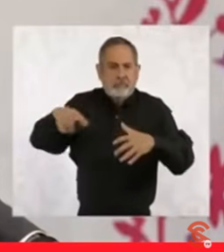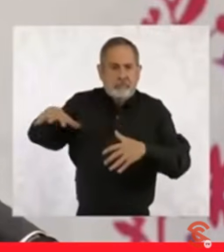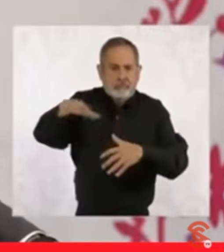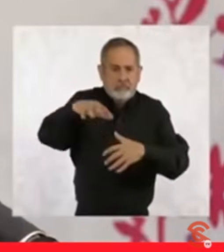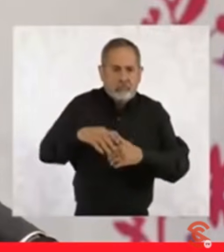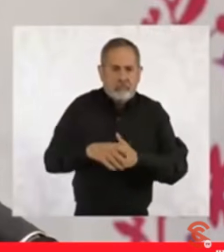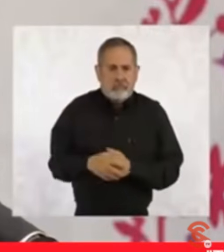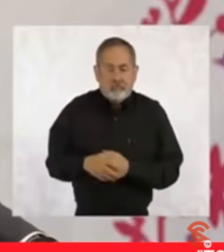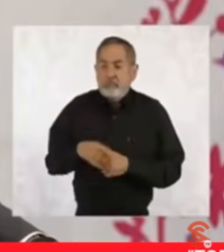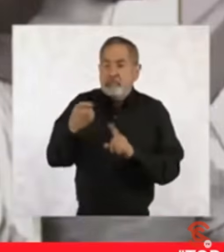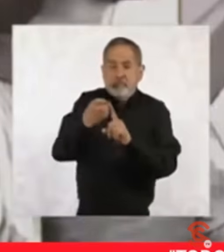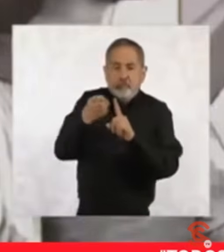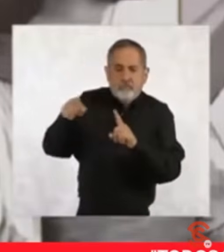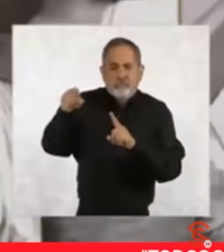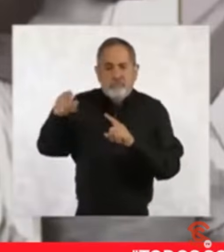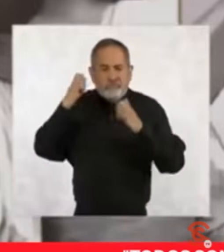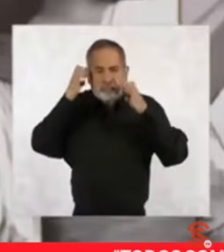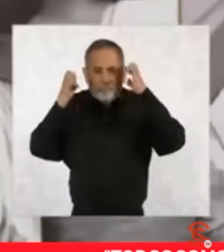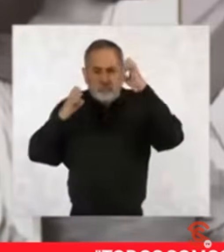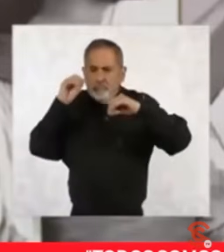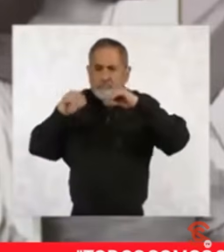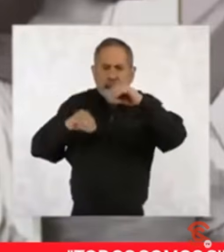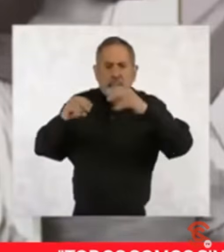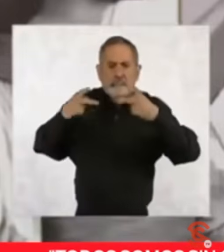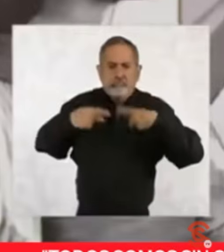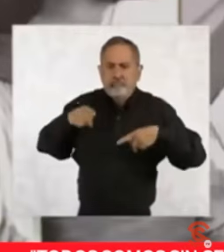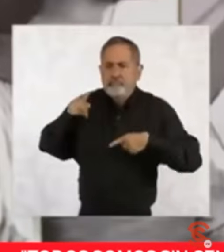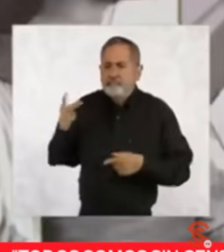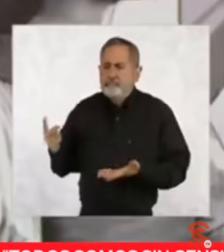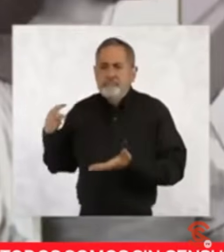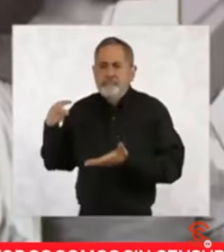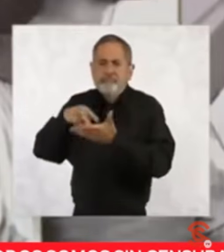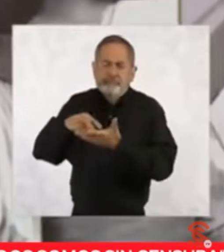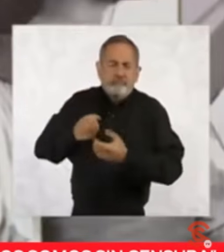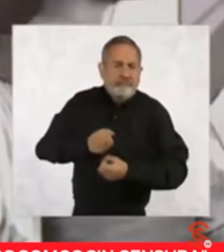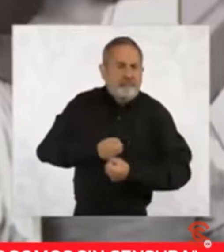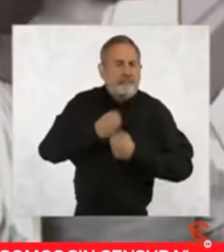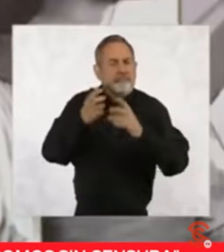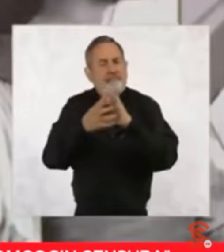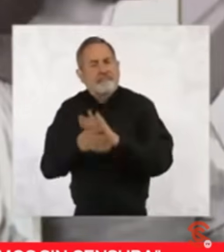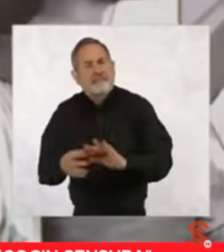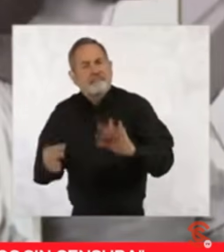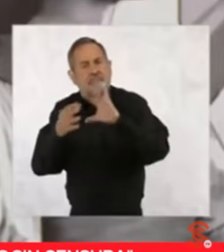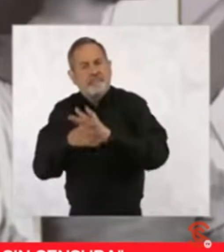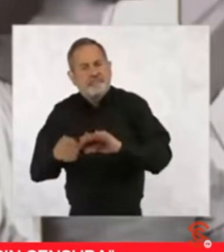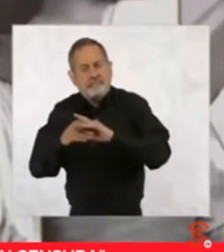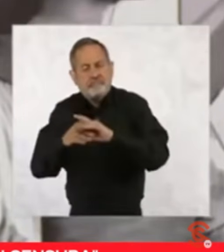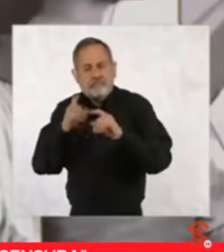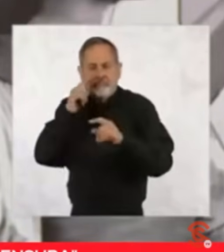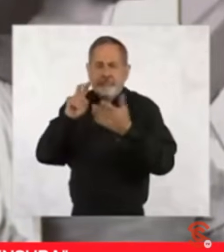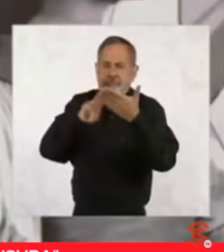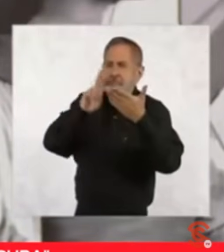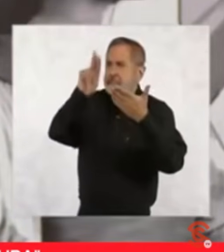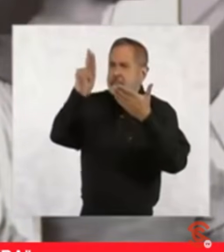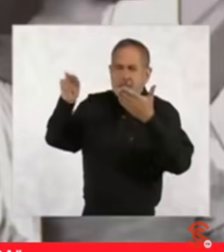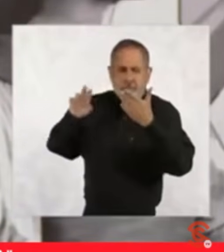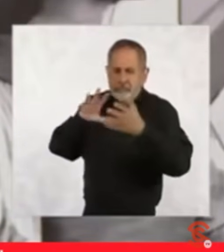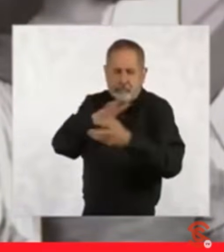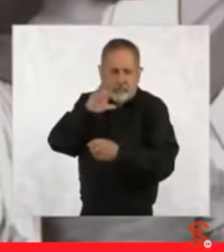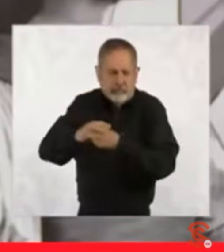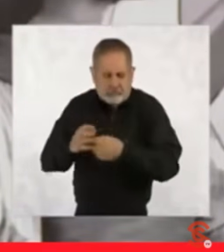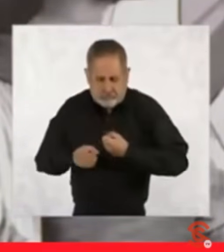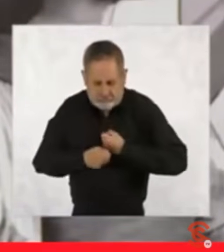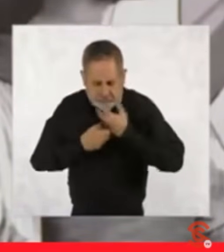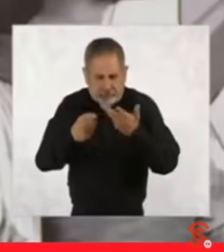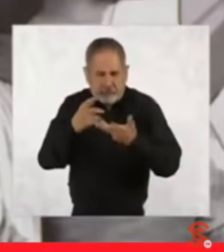Entonces organizaron una exposición para que la gente pudiera exponer principalmente pinturas o